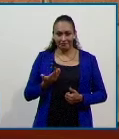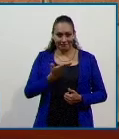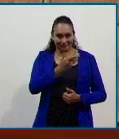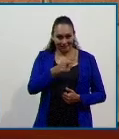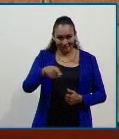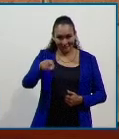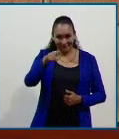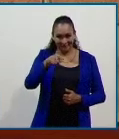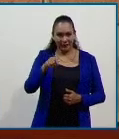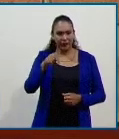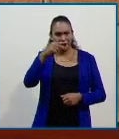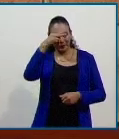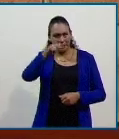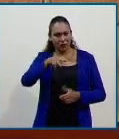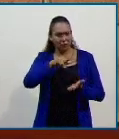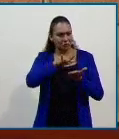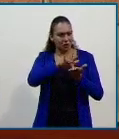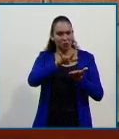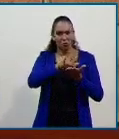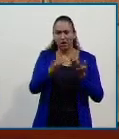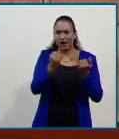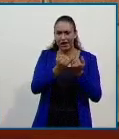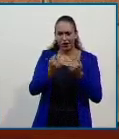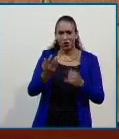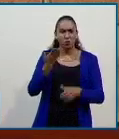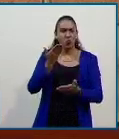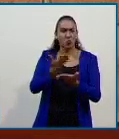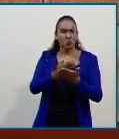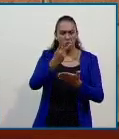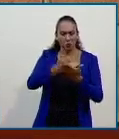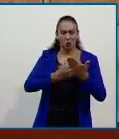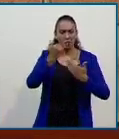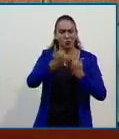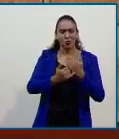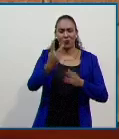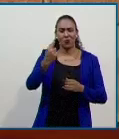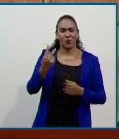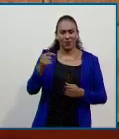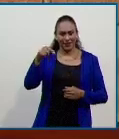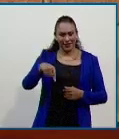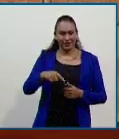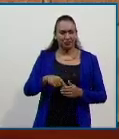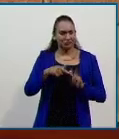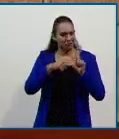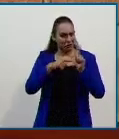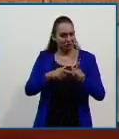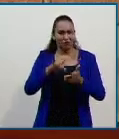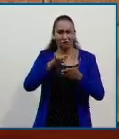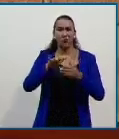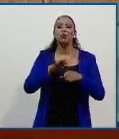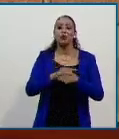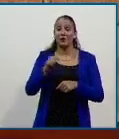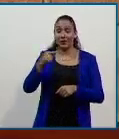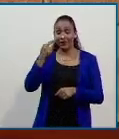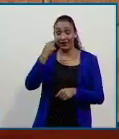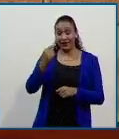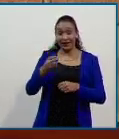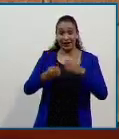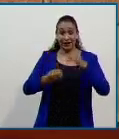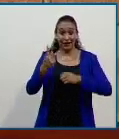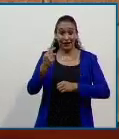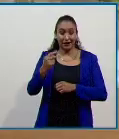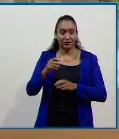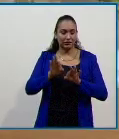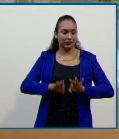mexicano se sigan apoyando esta serie de iniciativas, se mantengan en el tiempo y se fortalezcan porque son canales y medios